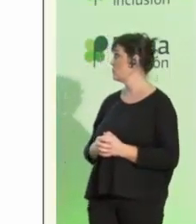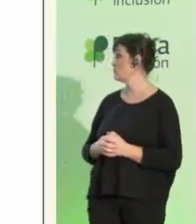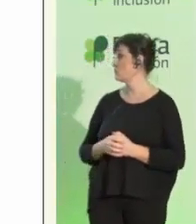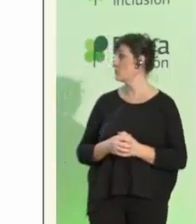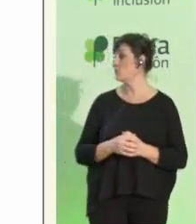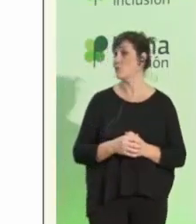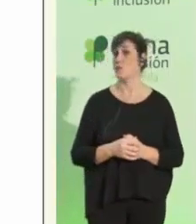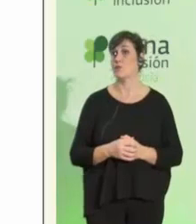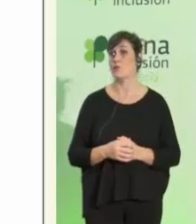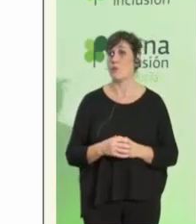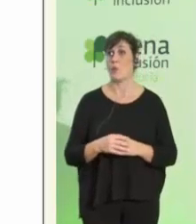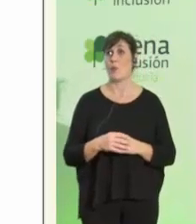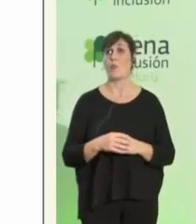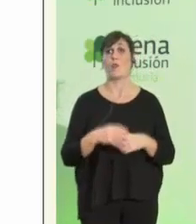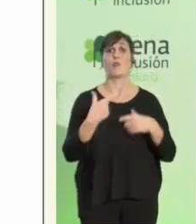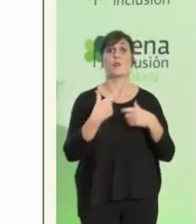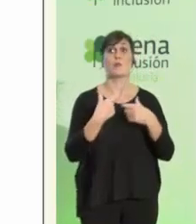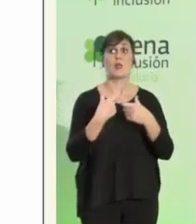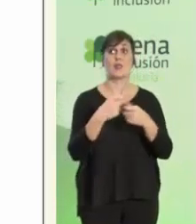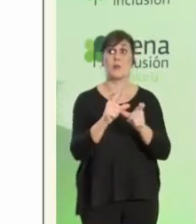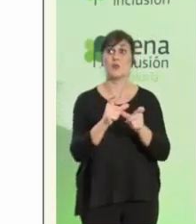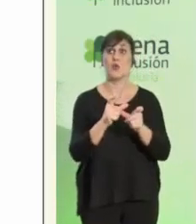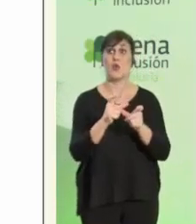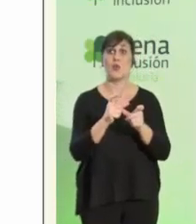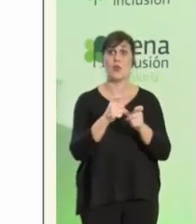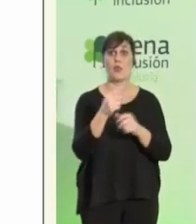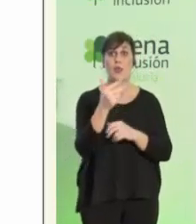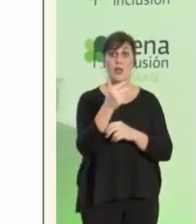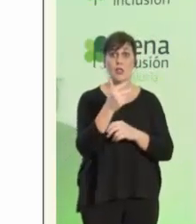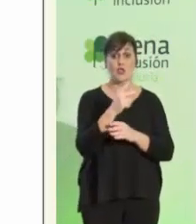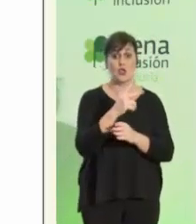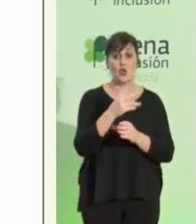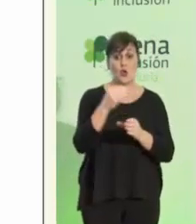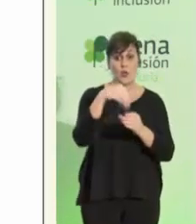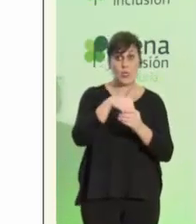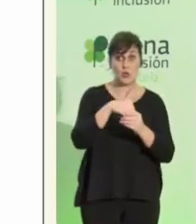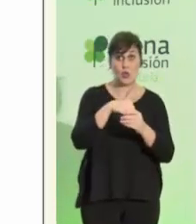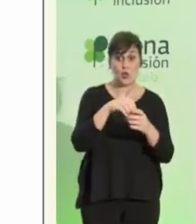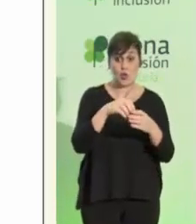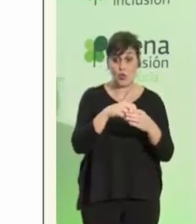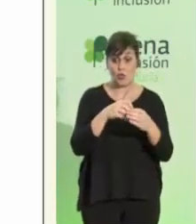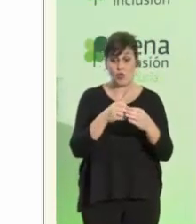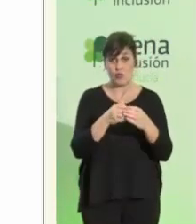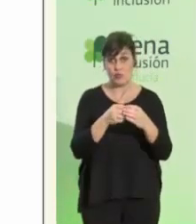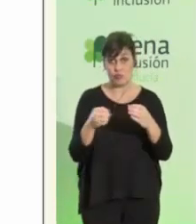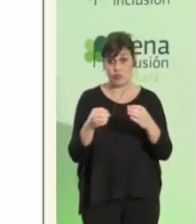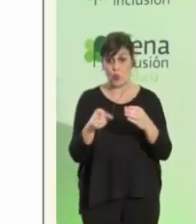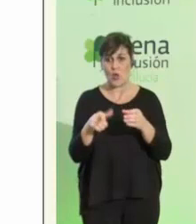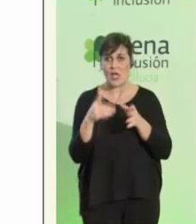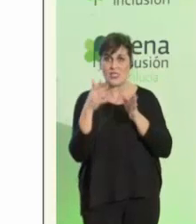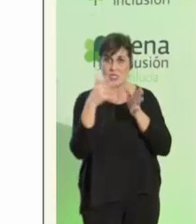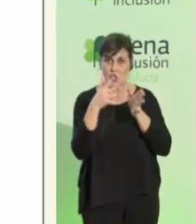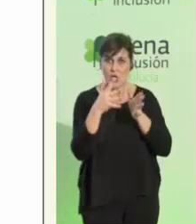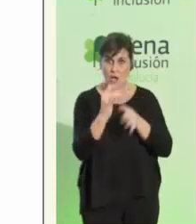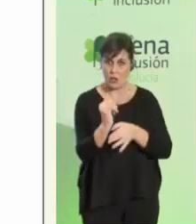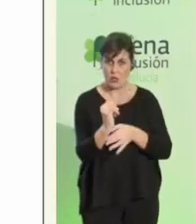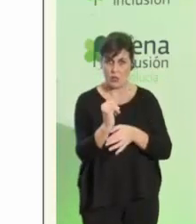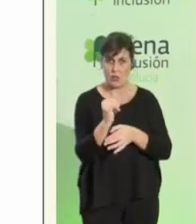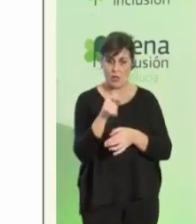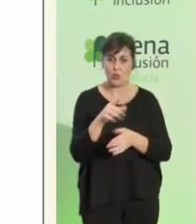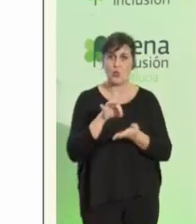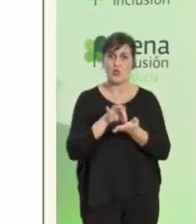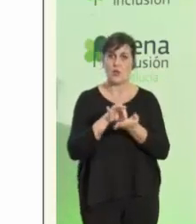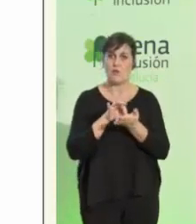dentro del departamento del área de derechos, y es un servicio autogestionado.